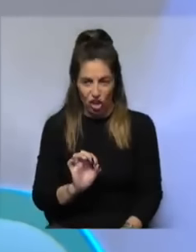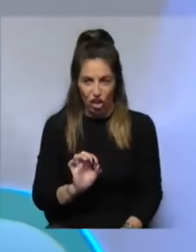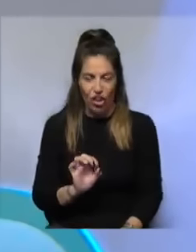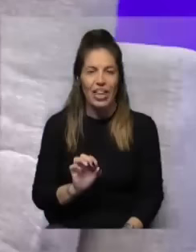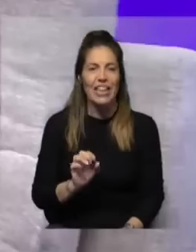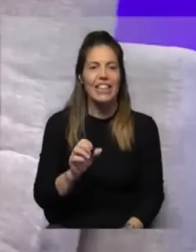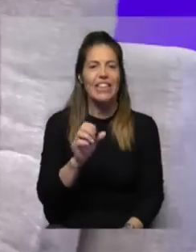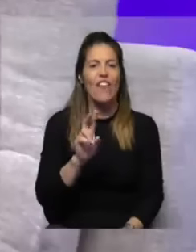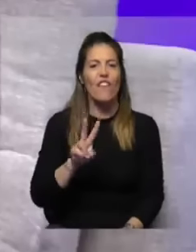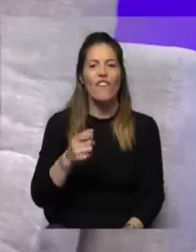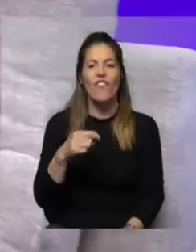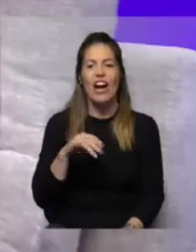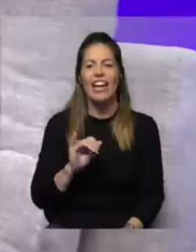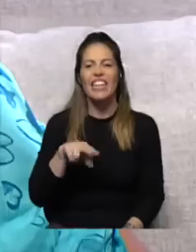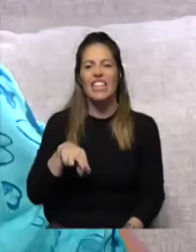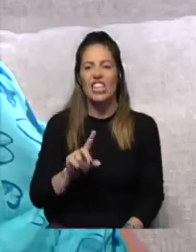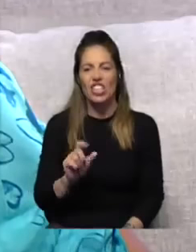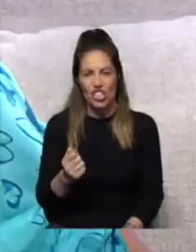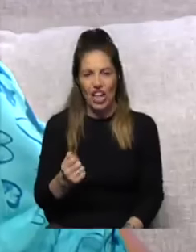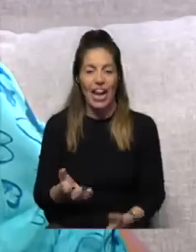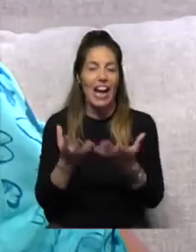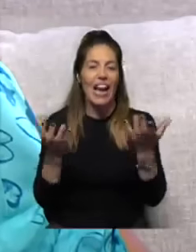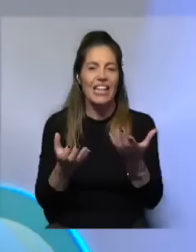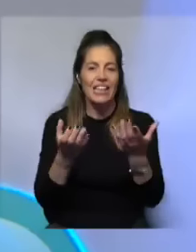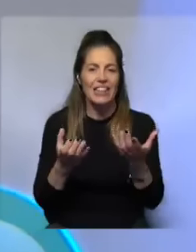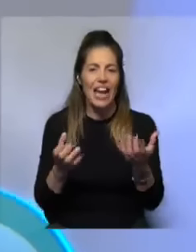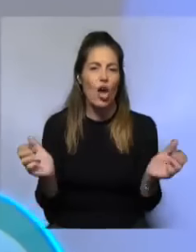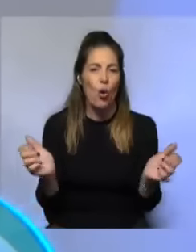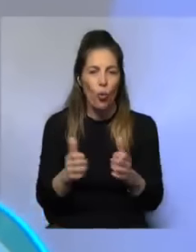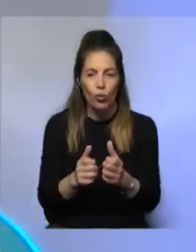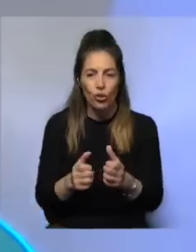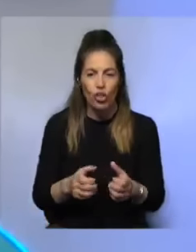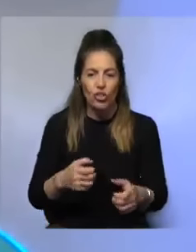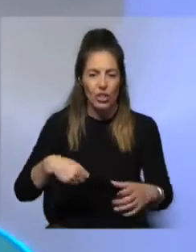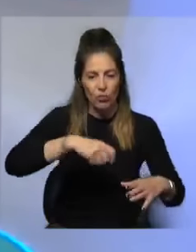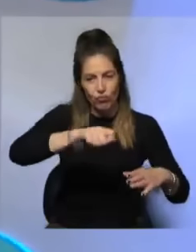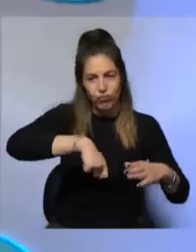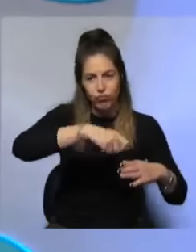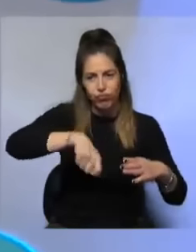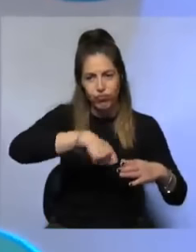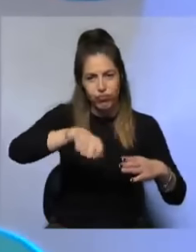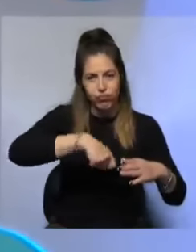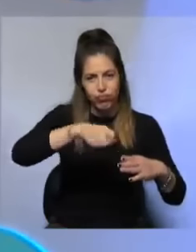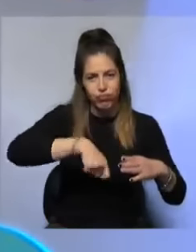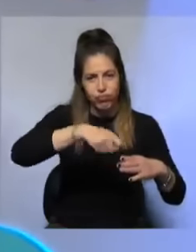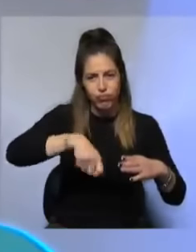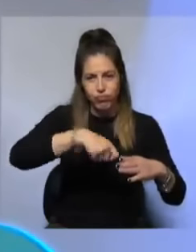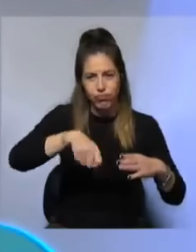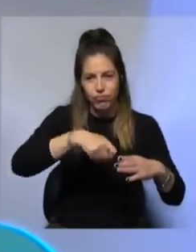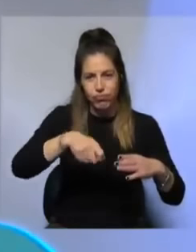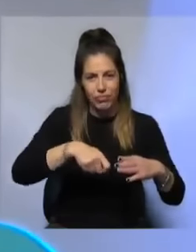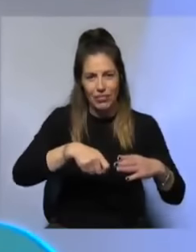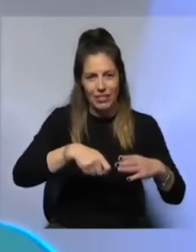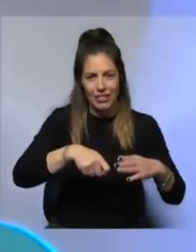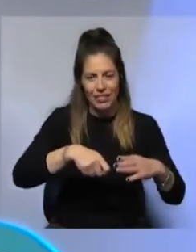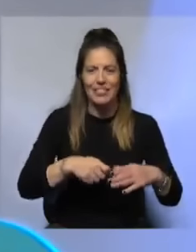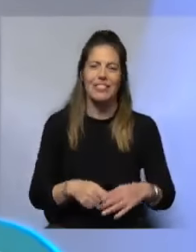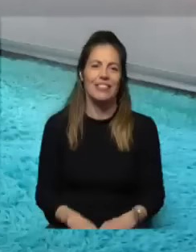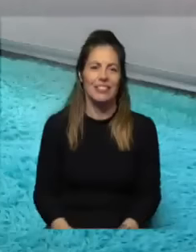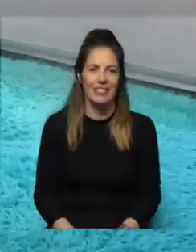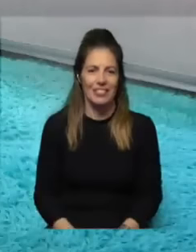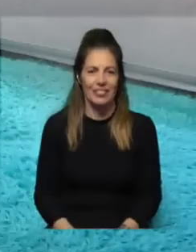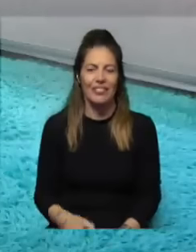que llevan dulce de leche. Calentar todos los ingredientes juntos en una olla a fuego medio removiendo constantemente. Alexa, silencio.